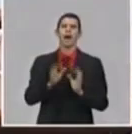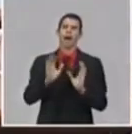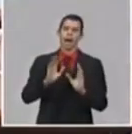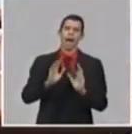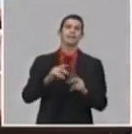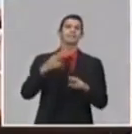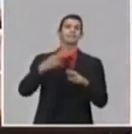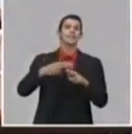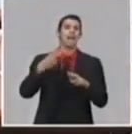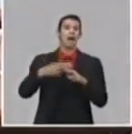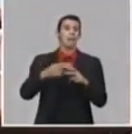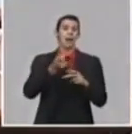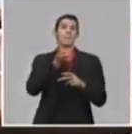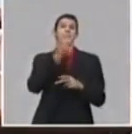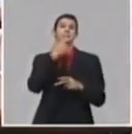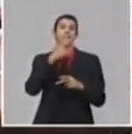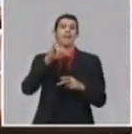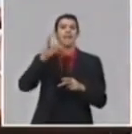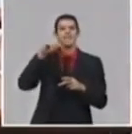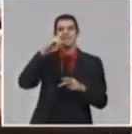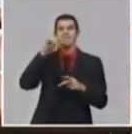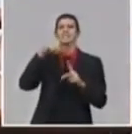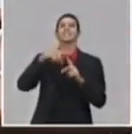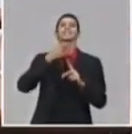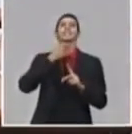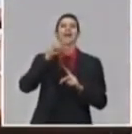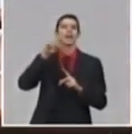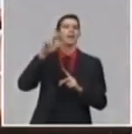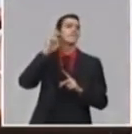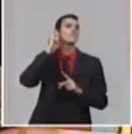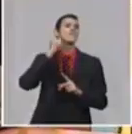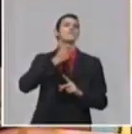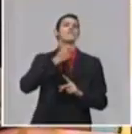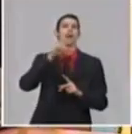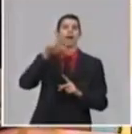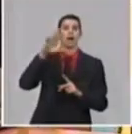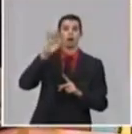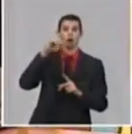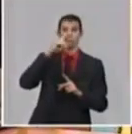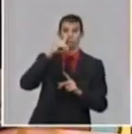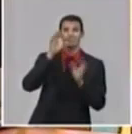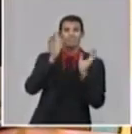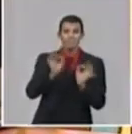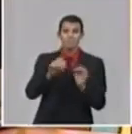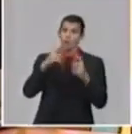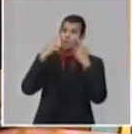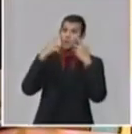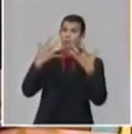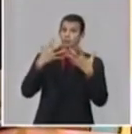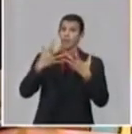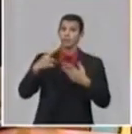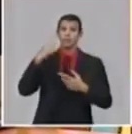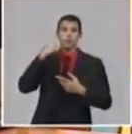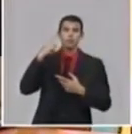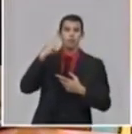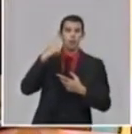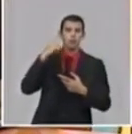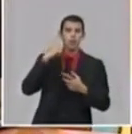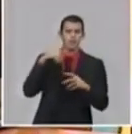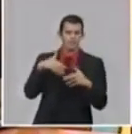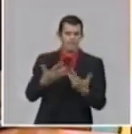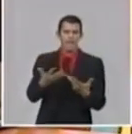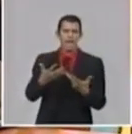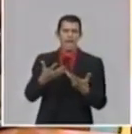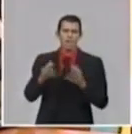poco el producto estrella de estos meses de enfrentamiento a la pandemia, digo,